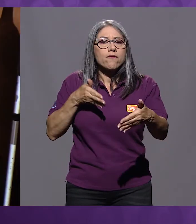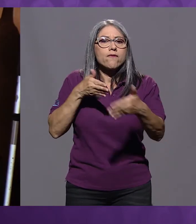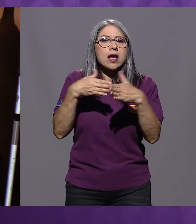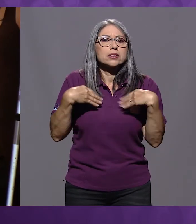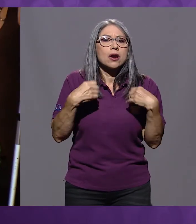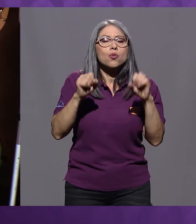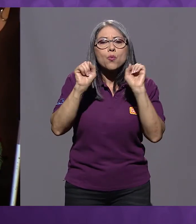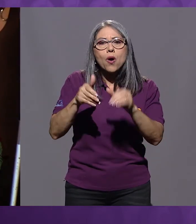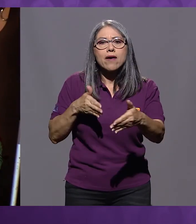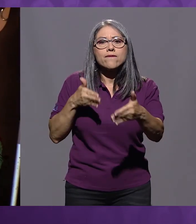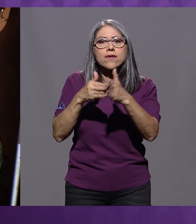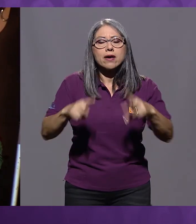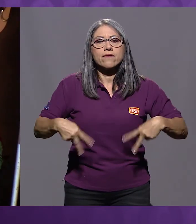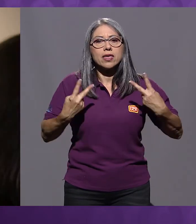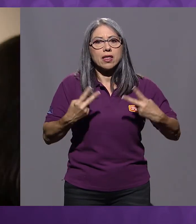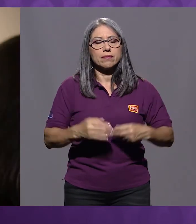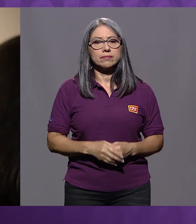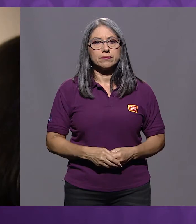vida.